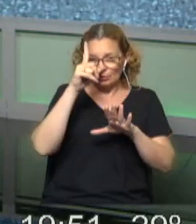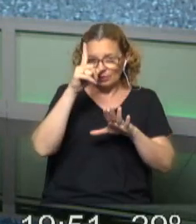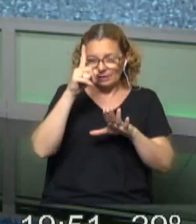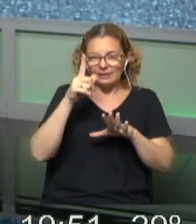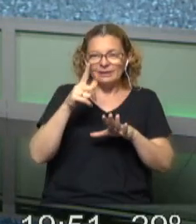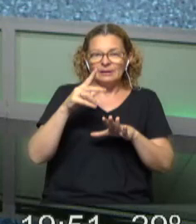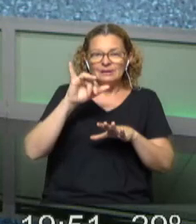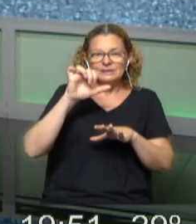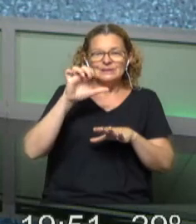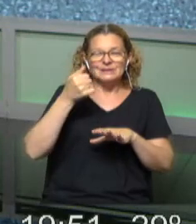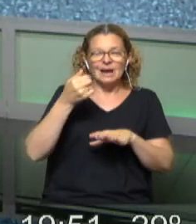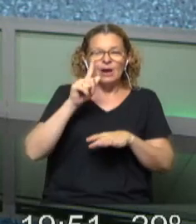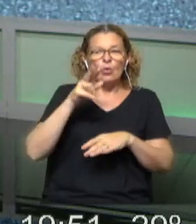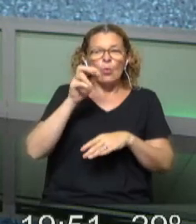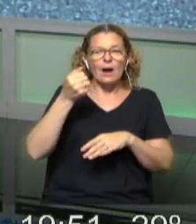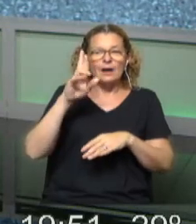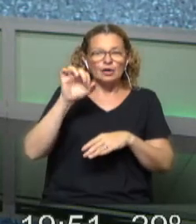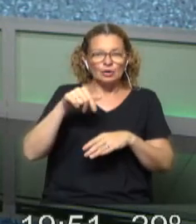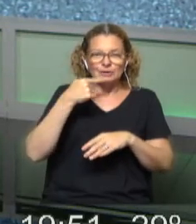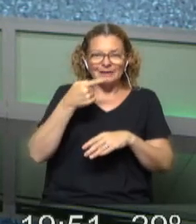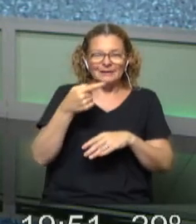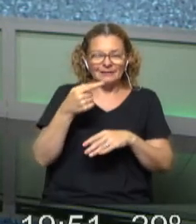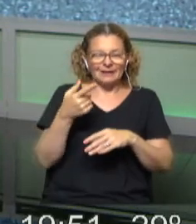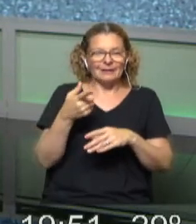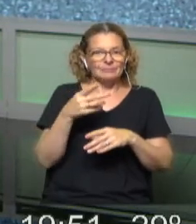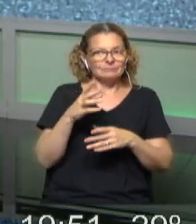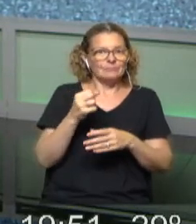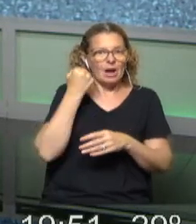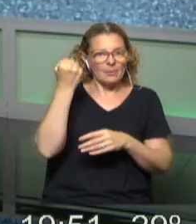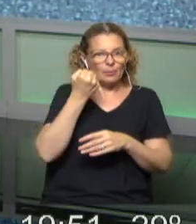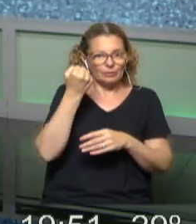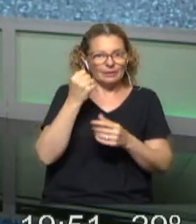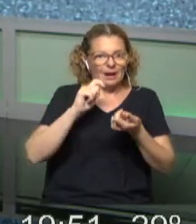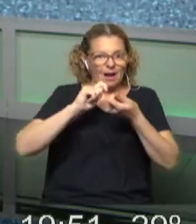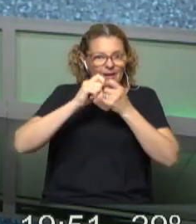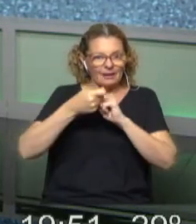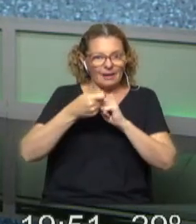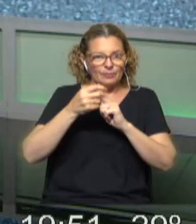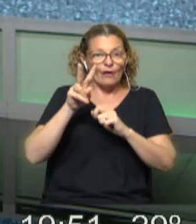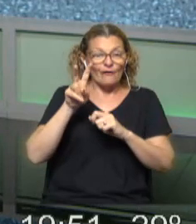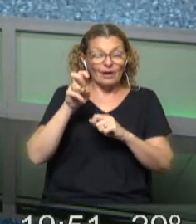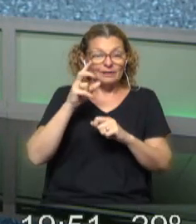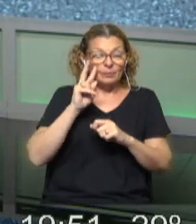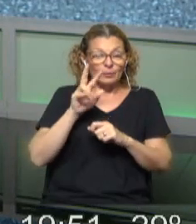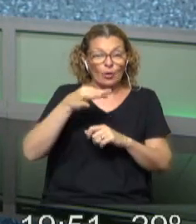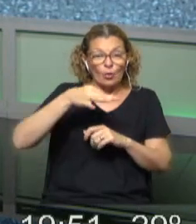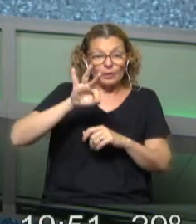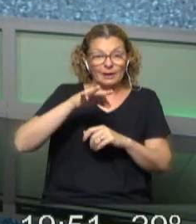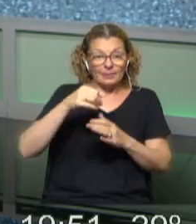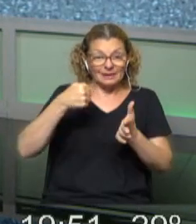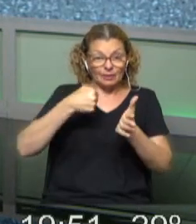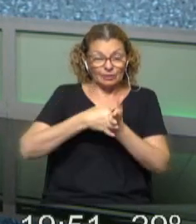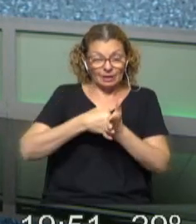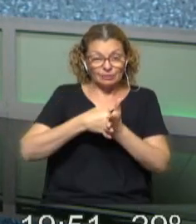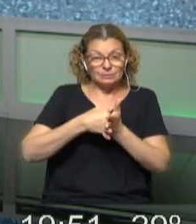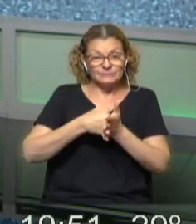18 de Julio y Yaguarón. Los que se destacan en este sentido, en la variación que estamos viendo en verde, que son únicamente los siniestros,